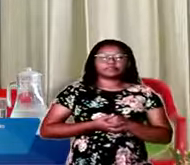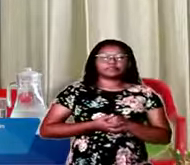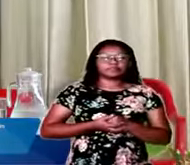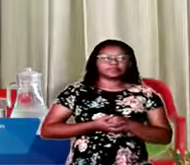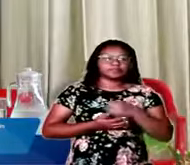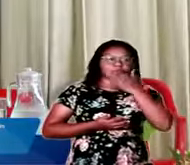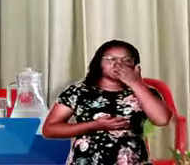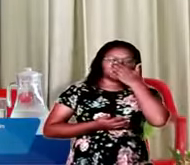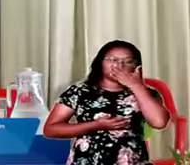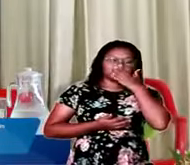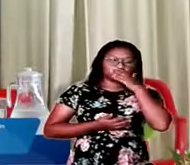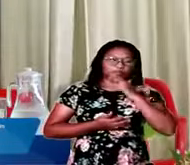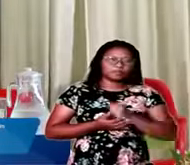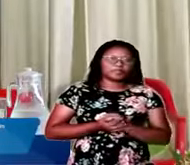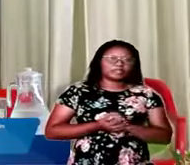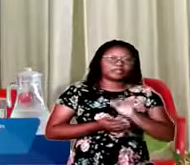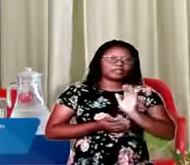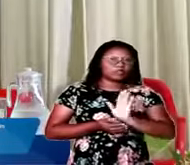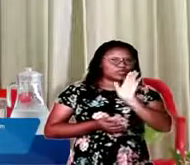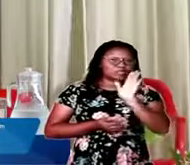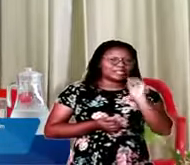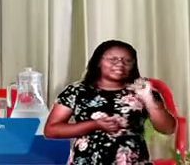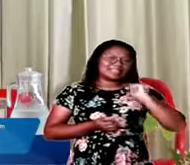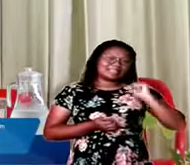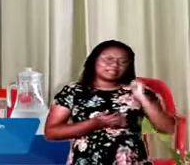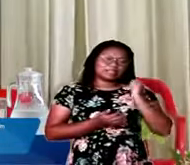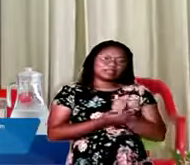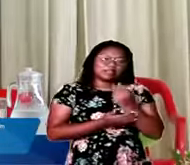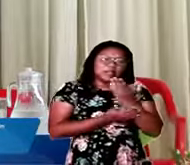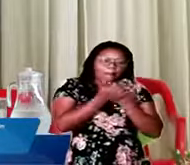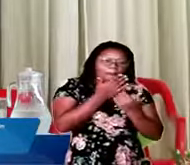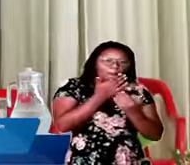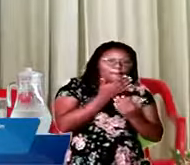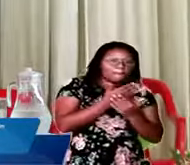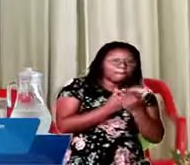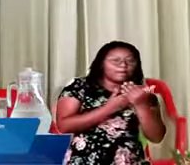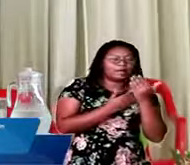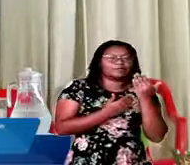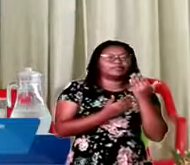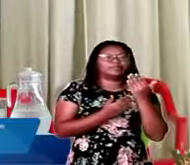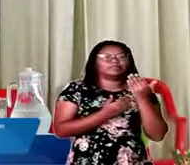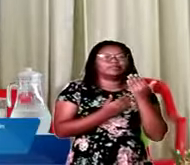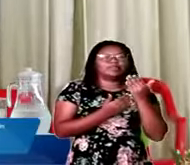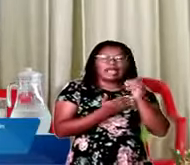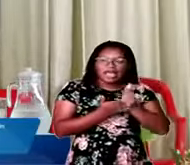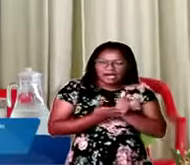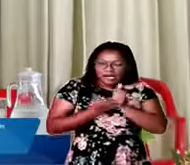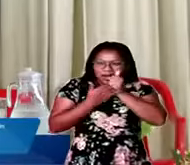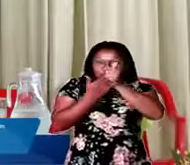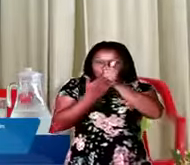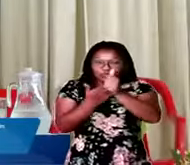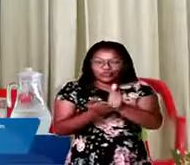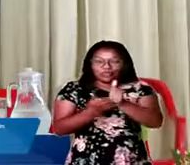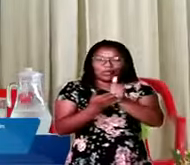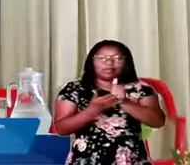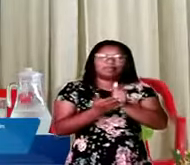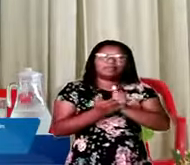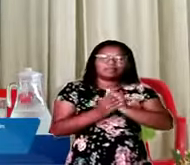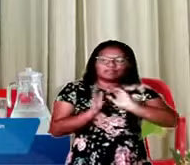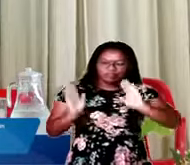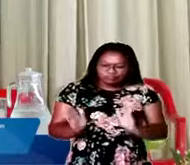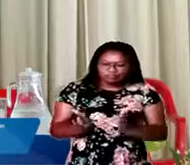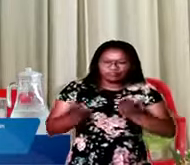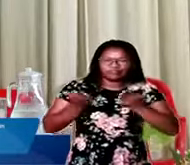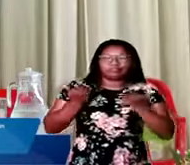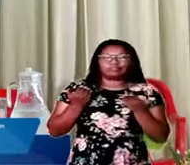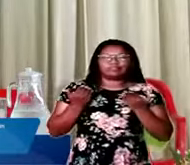usted tiene en sus manos la cura para ayudarla a reconstruir. Bien que el que la reconstruye